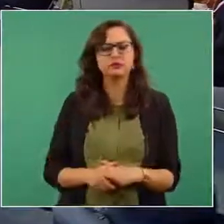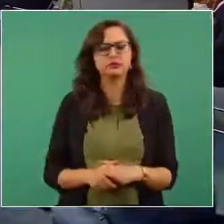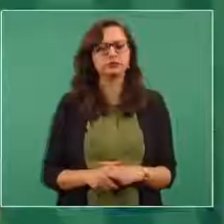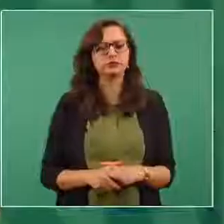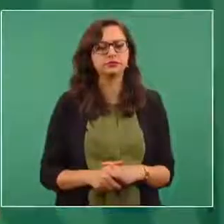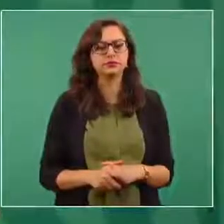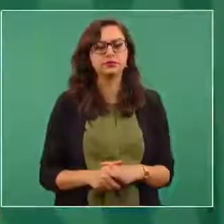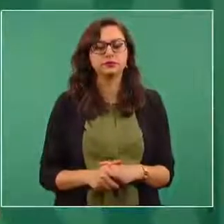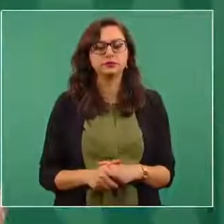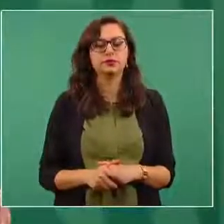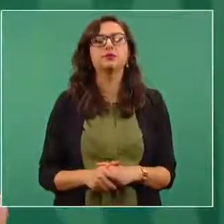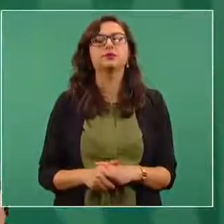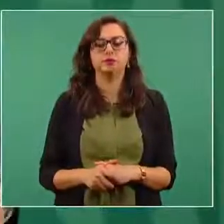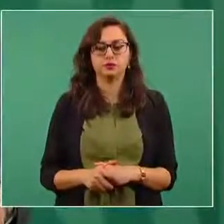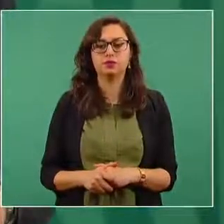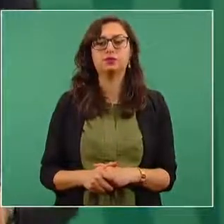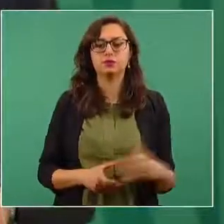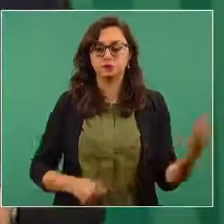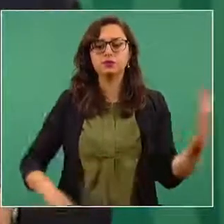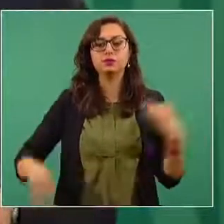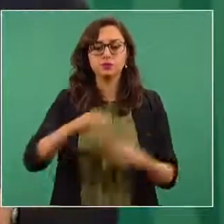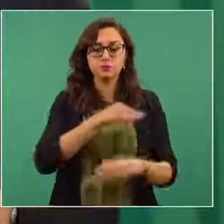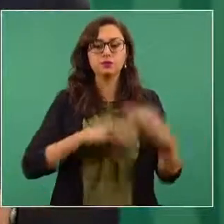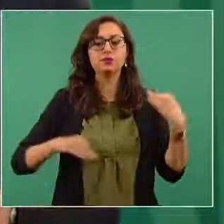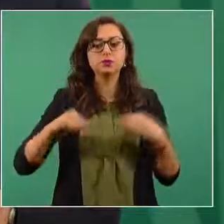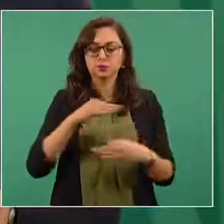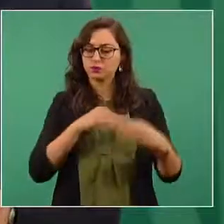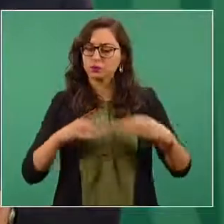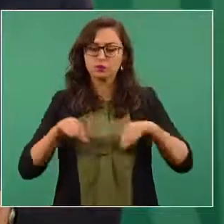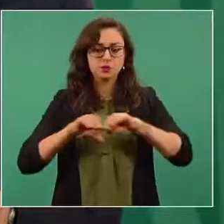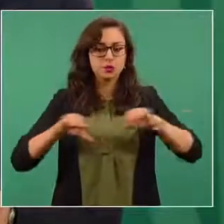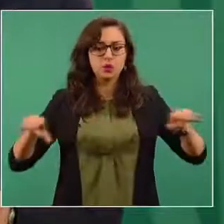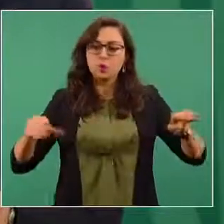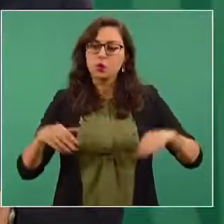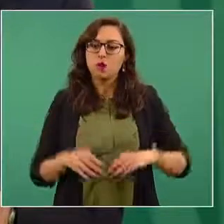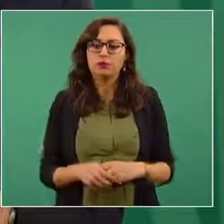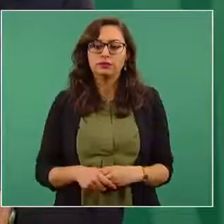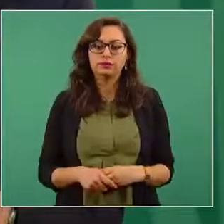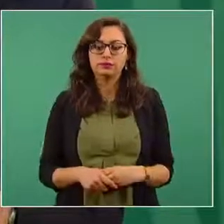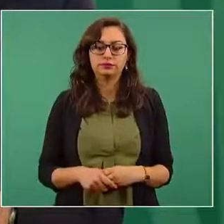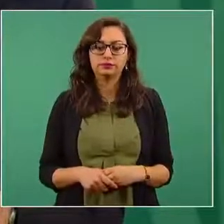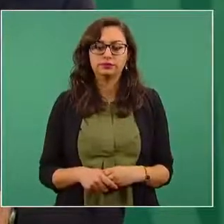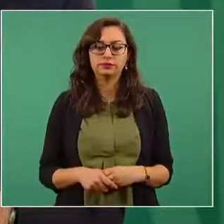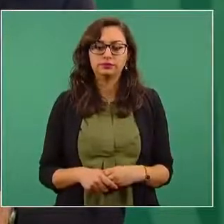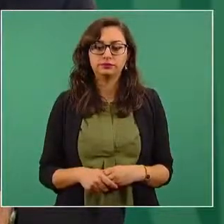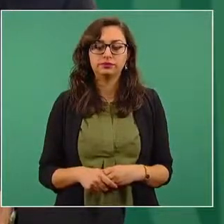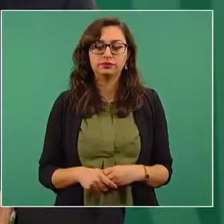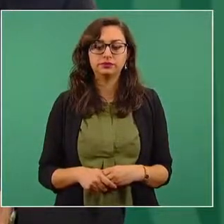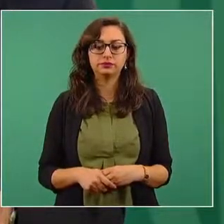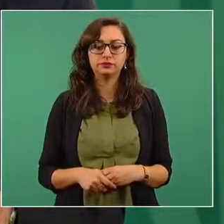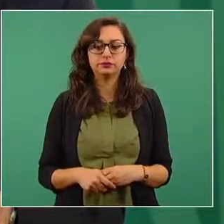Se incluye a todos, porque la migración